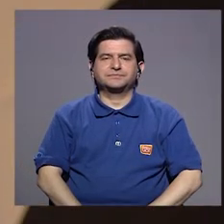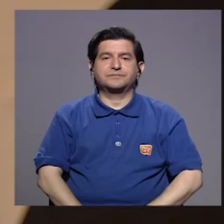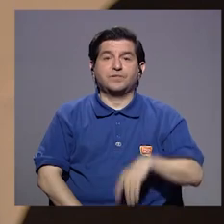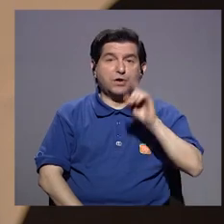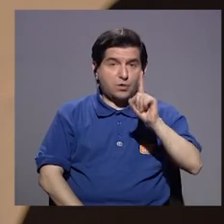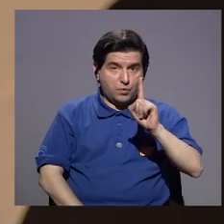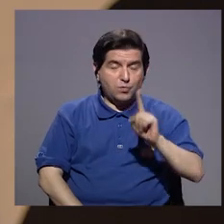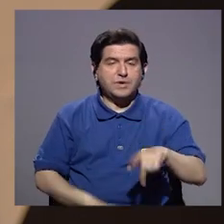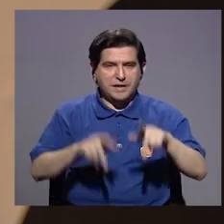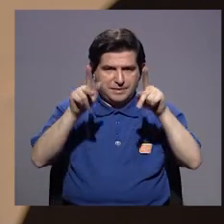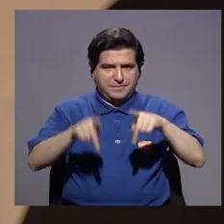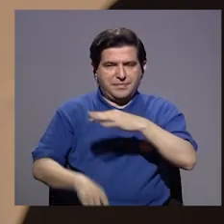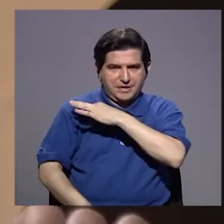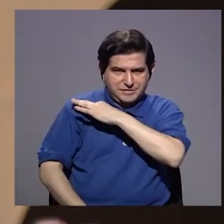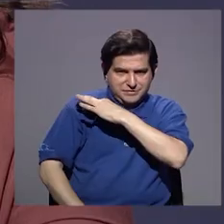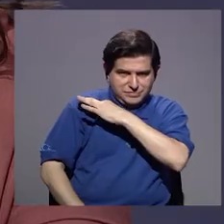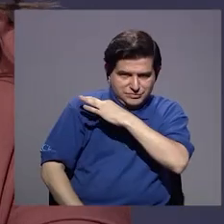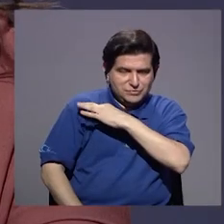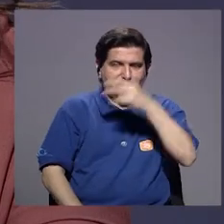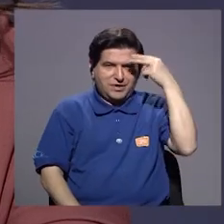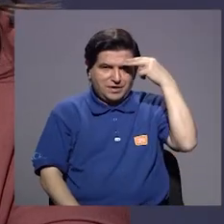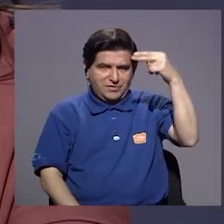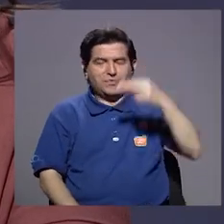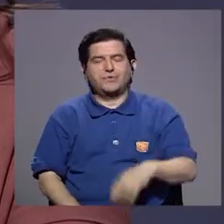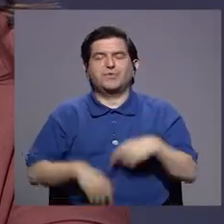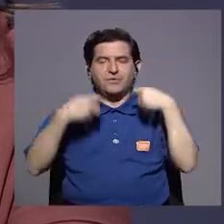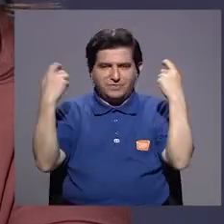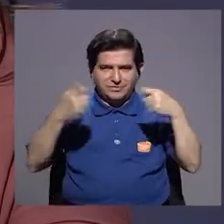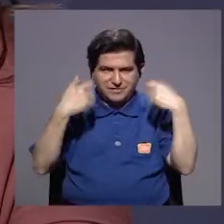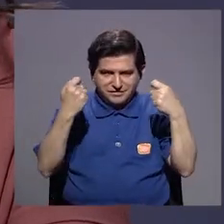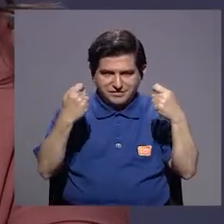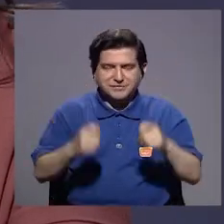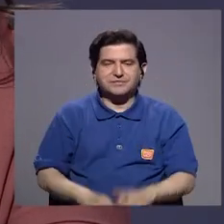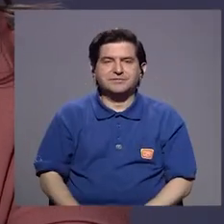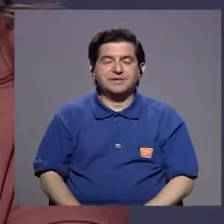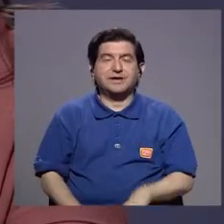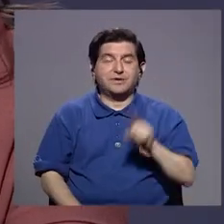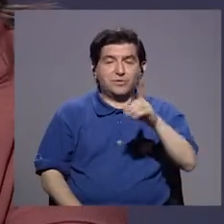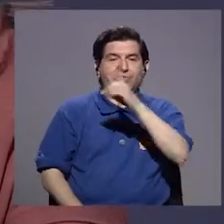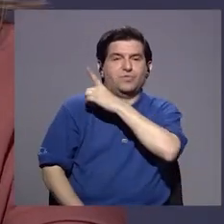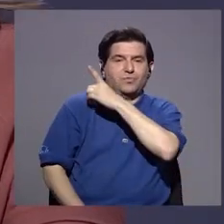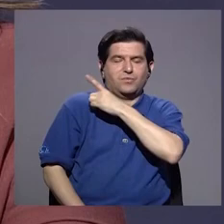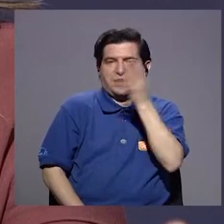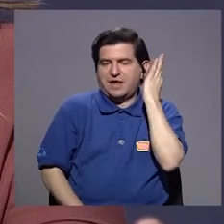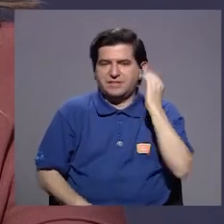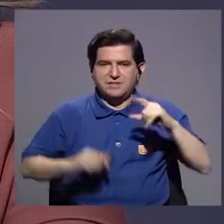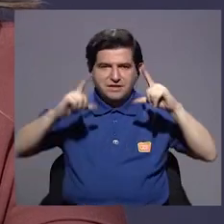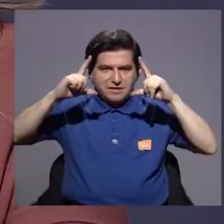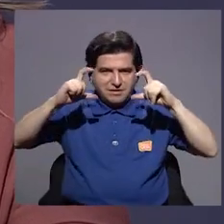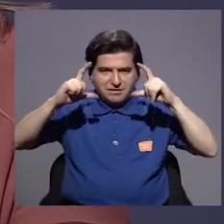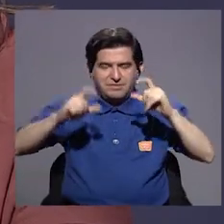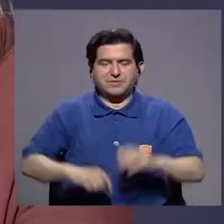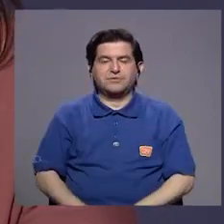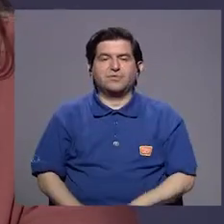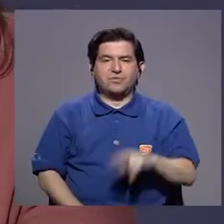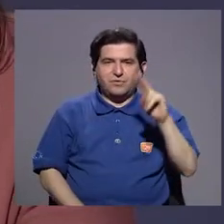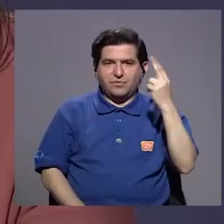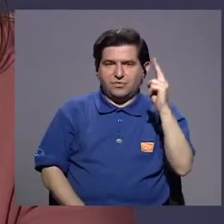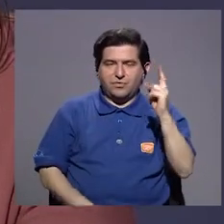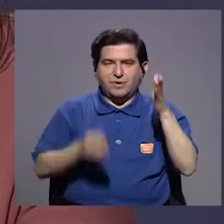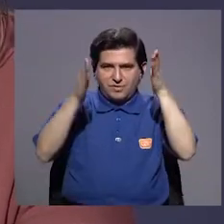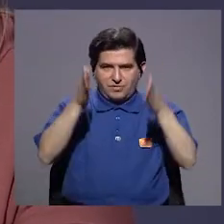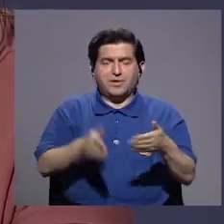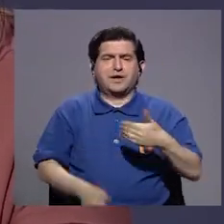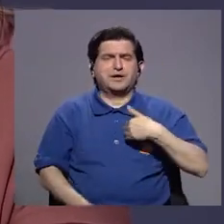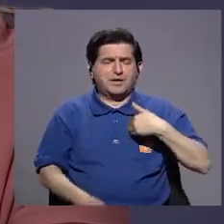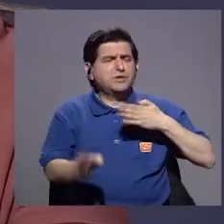¿Una de las invitadas? Bueno, la invitada de honor del festival, uh-huh, es precisamente una directora de fotografía uruguaya que